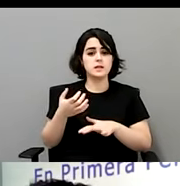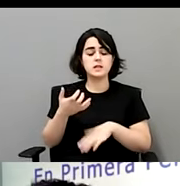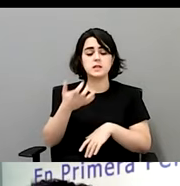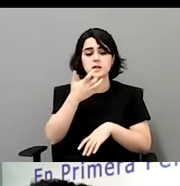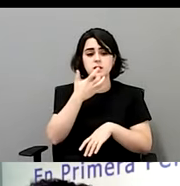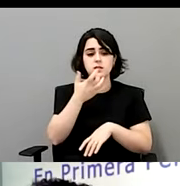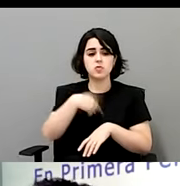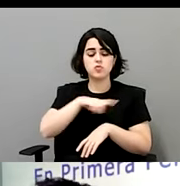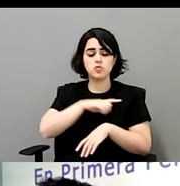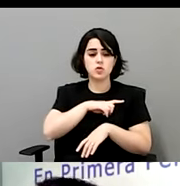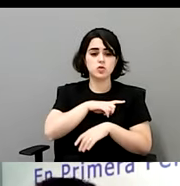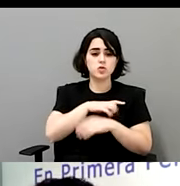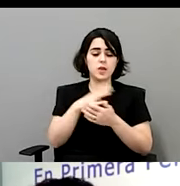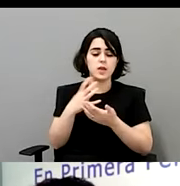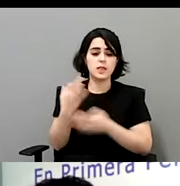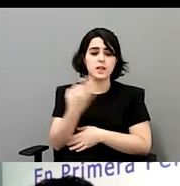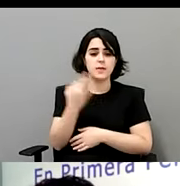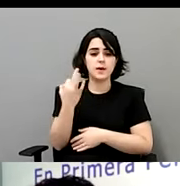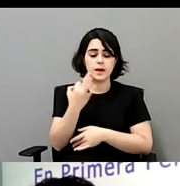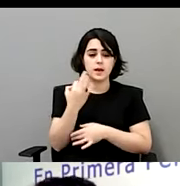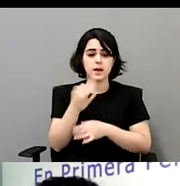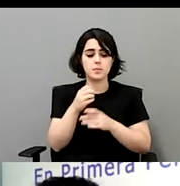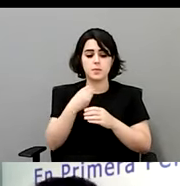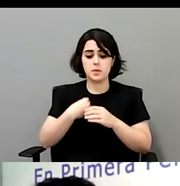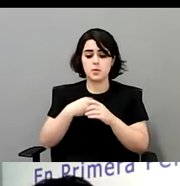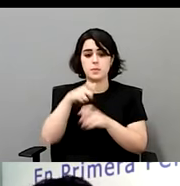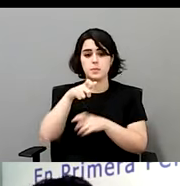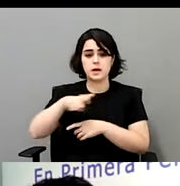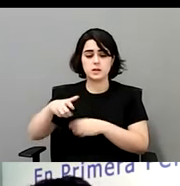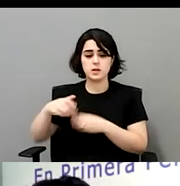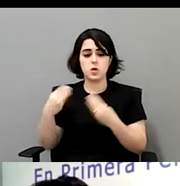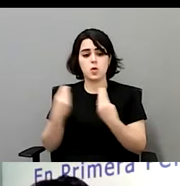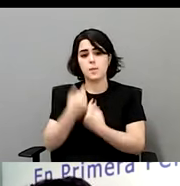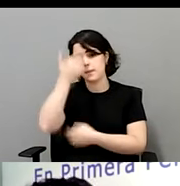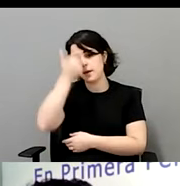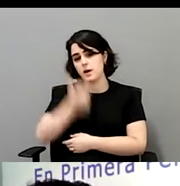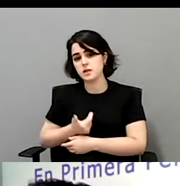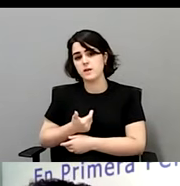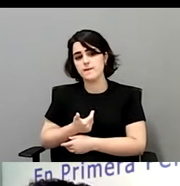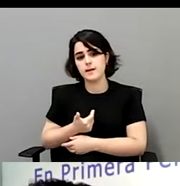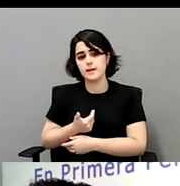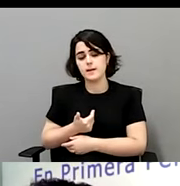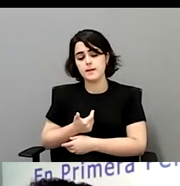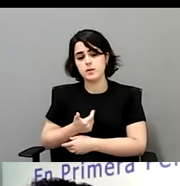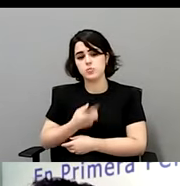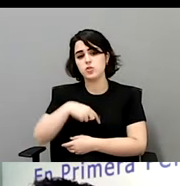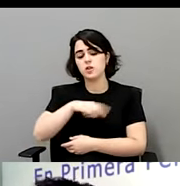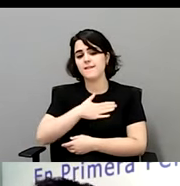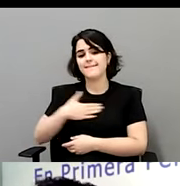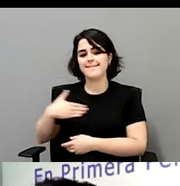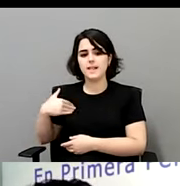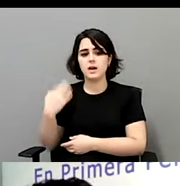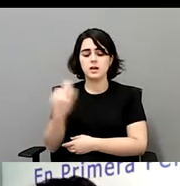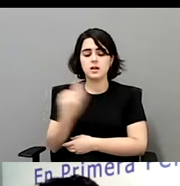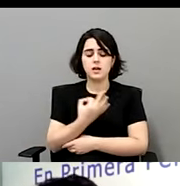tener nosotros como personas con parálisis cerebral que la voz y las